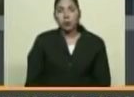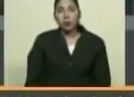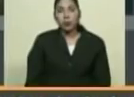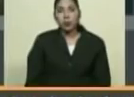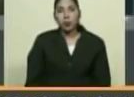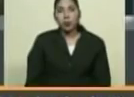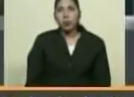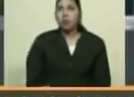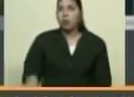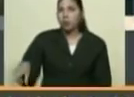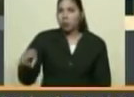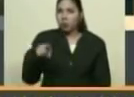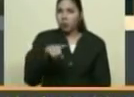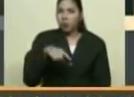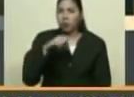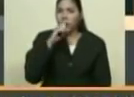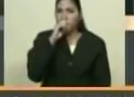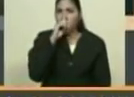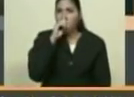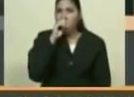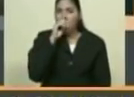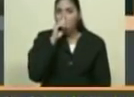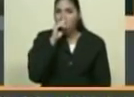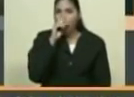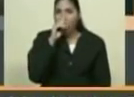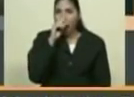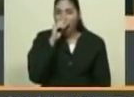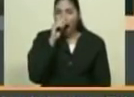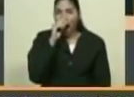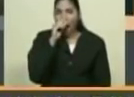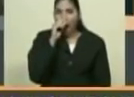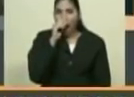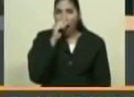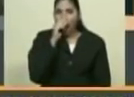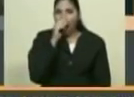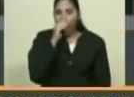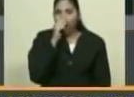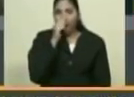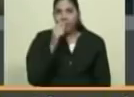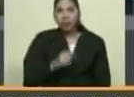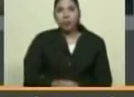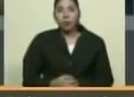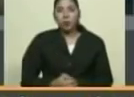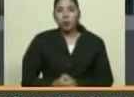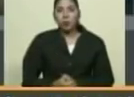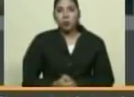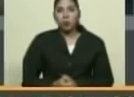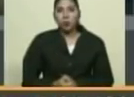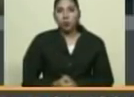Y eso fue quizás la chispa que necesitaba el movimiento revolucionario, el 4 de febrero.